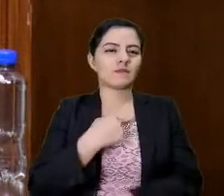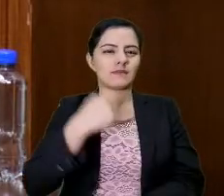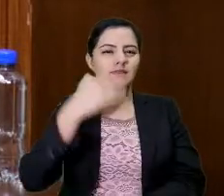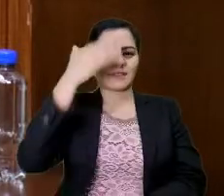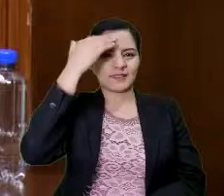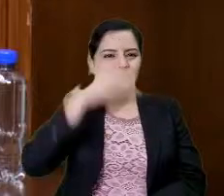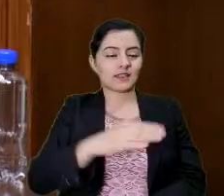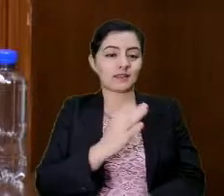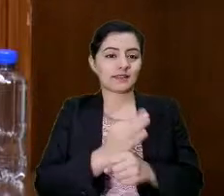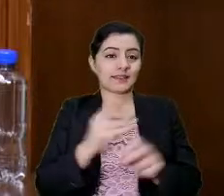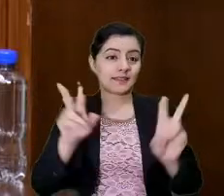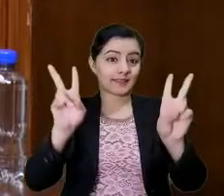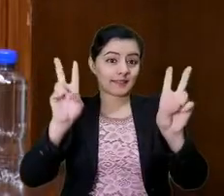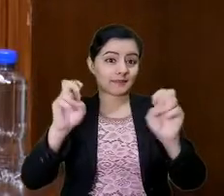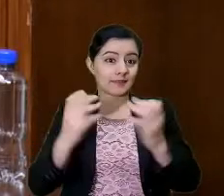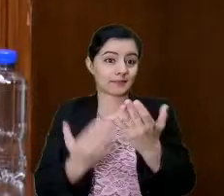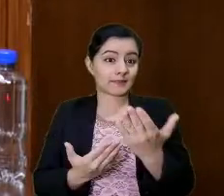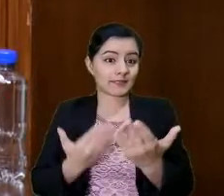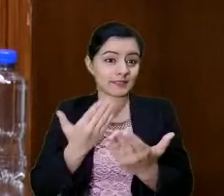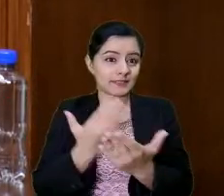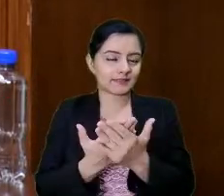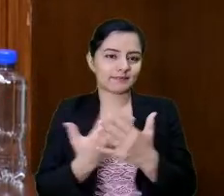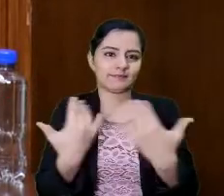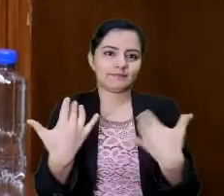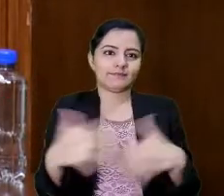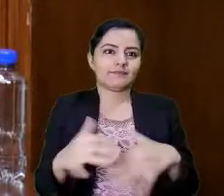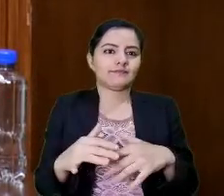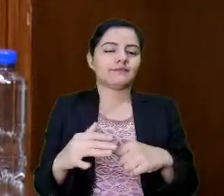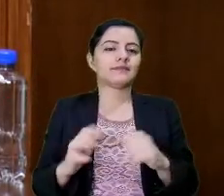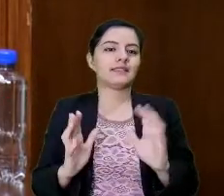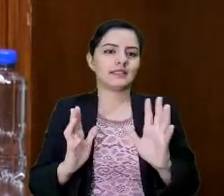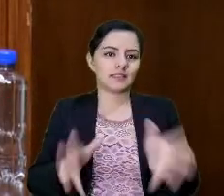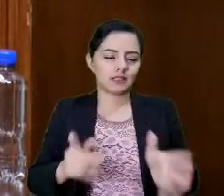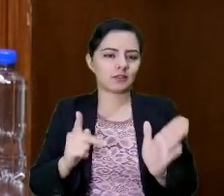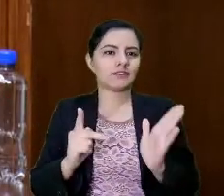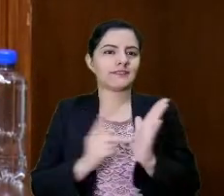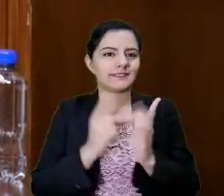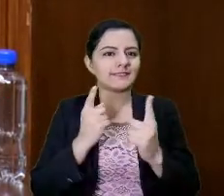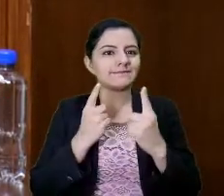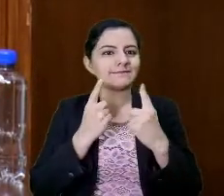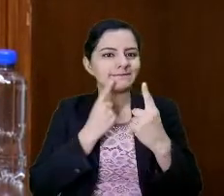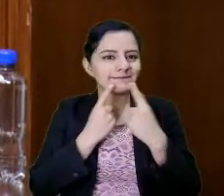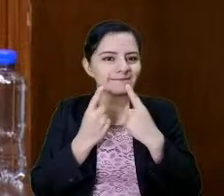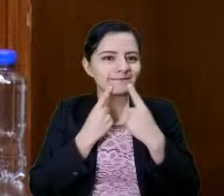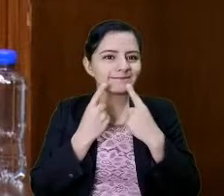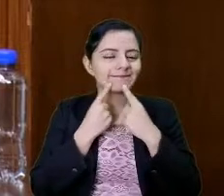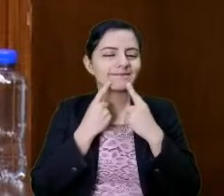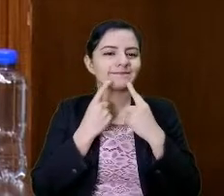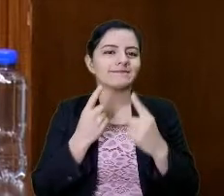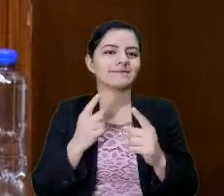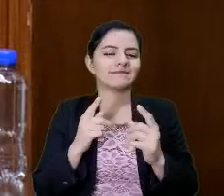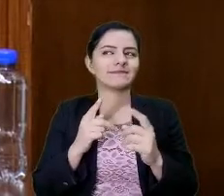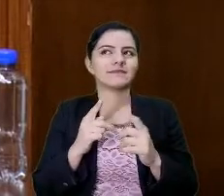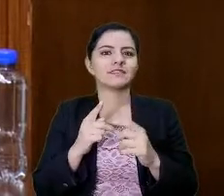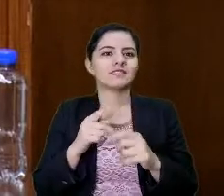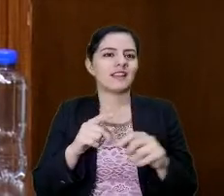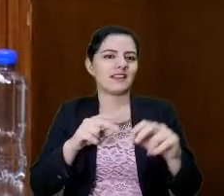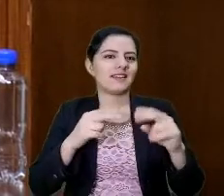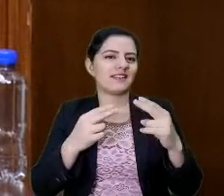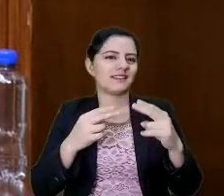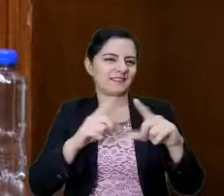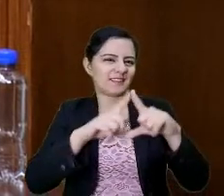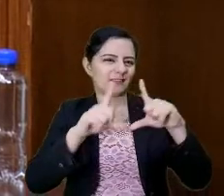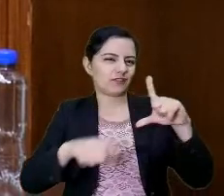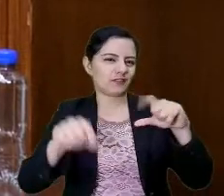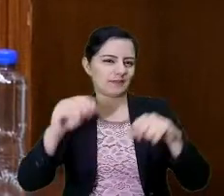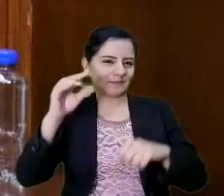en este momento pues es muy controversial, ya se ha discutido mucho a nivel federal. Sé